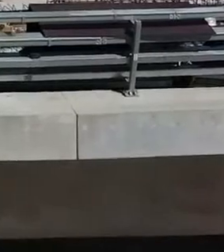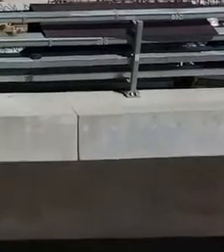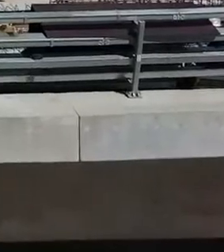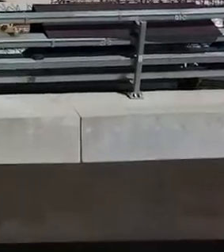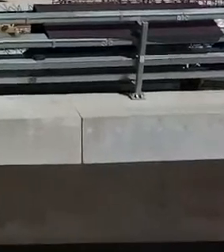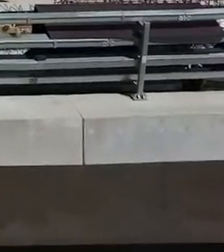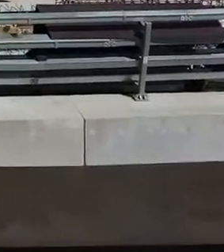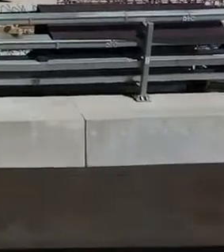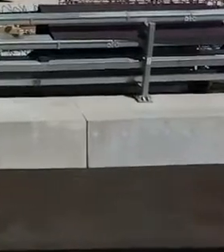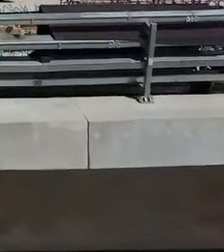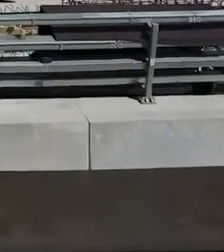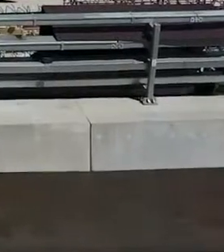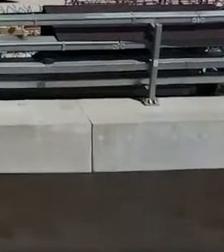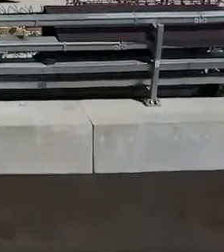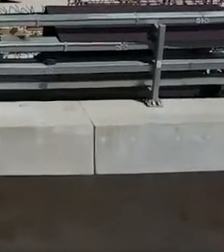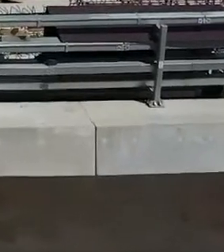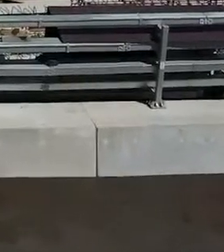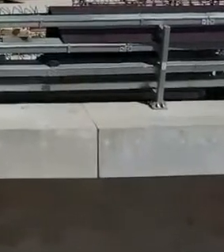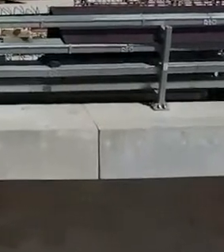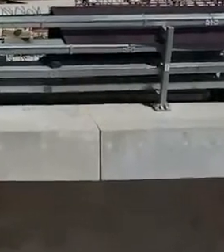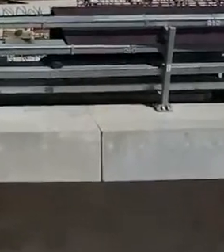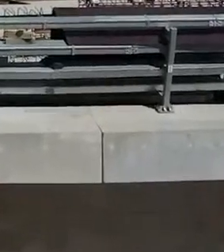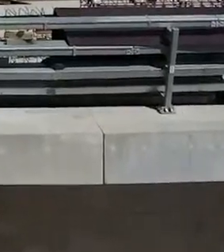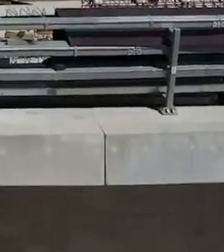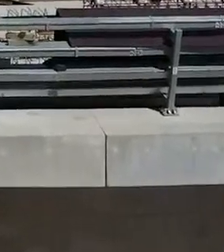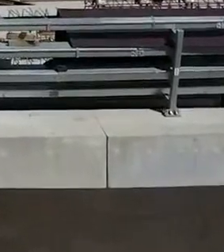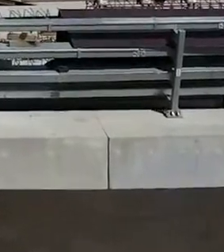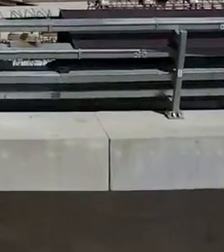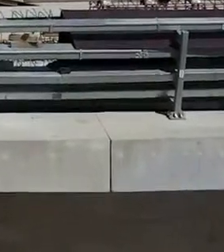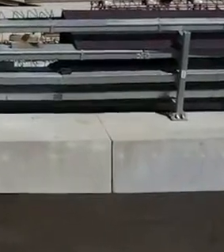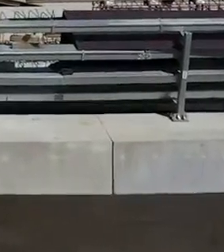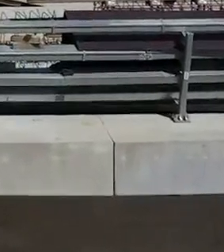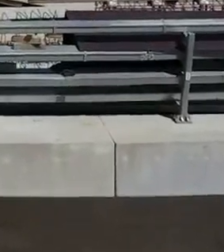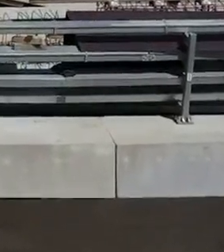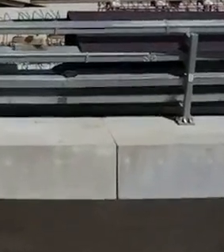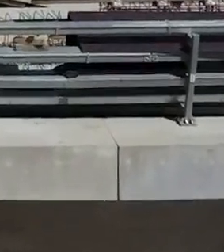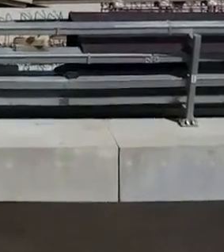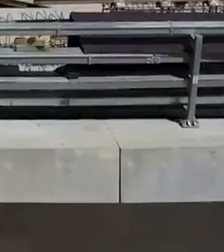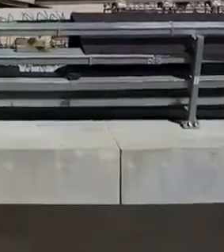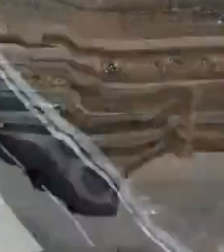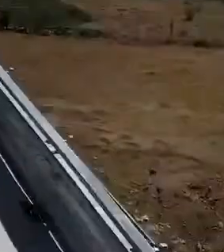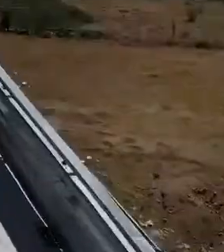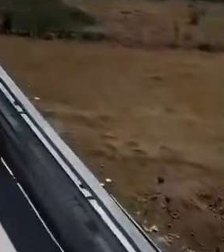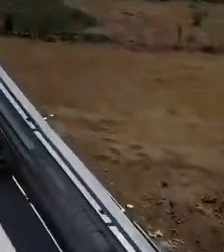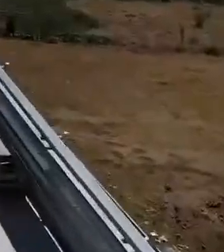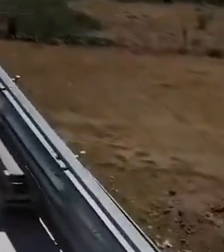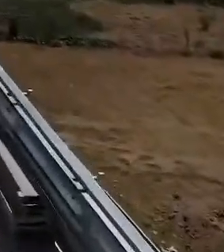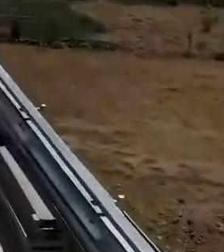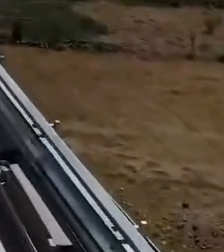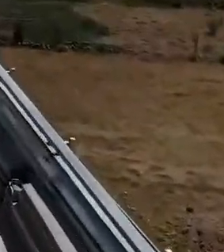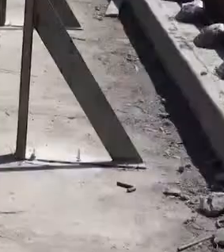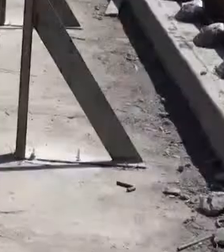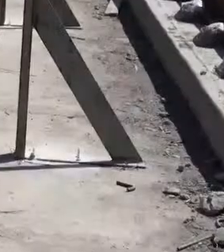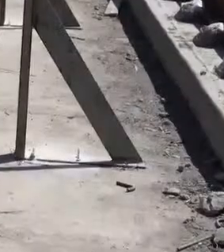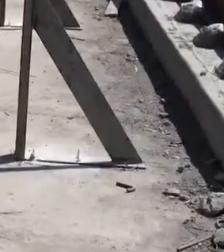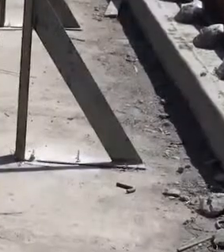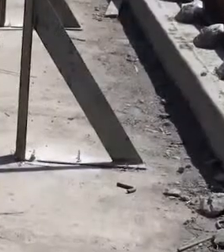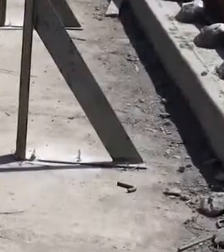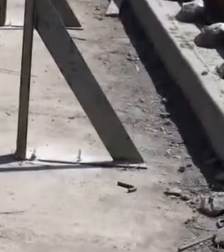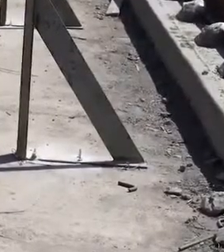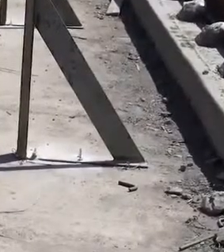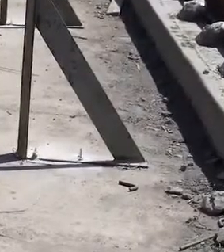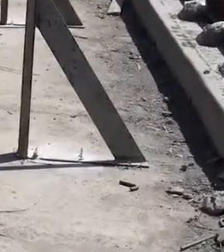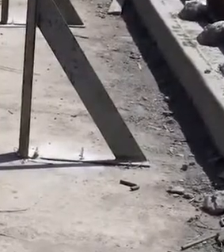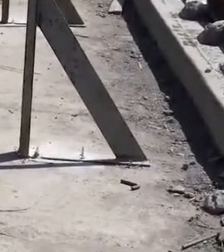kilómetro 27, al inicio del segundo viaducto elevado de 4.7 kilómetros. Viaducto 2. Continúan